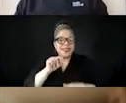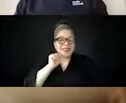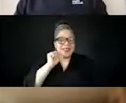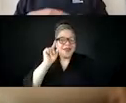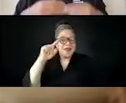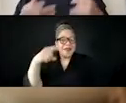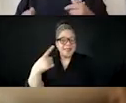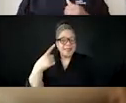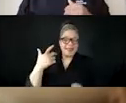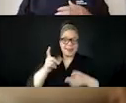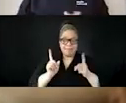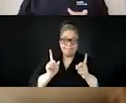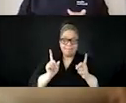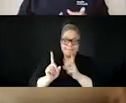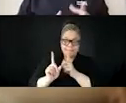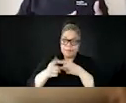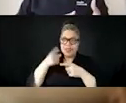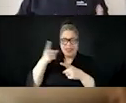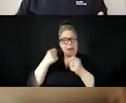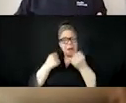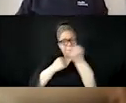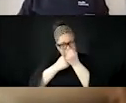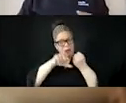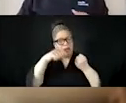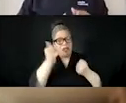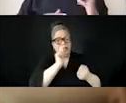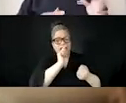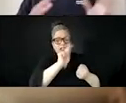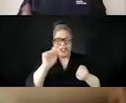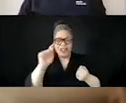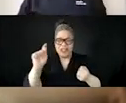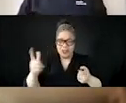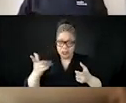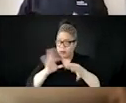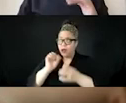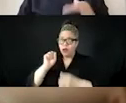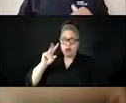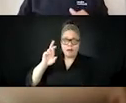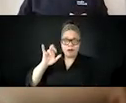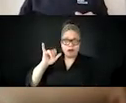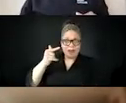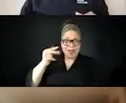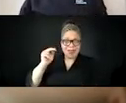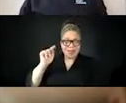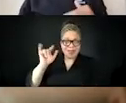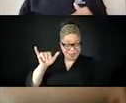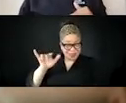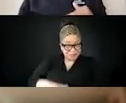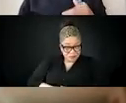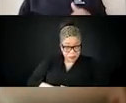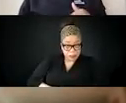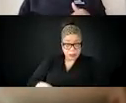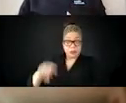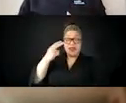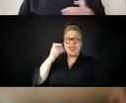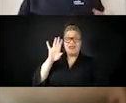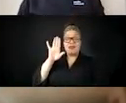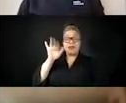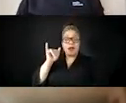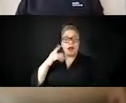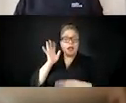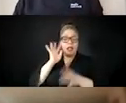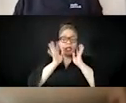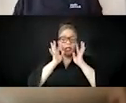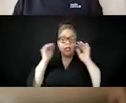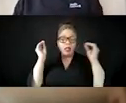y muchos otros grupos luchando por la soberanía el fbi y cree o historias falsas sobre